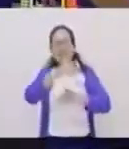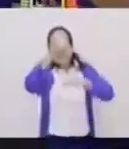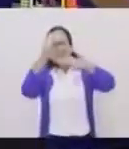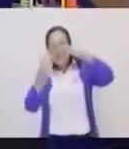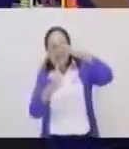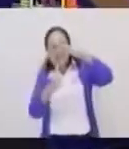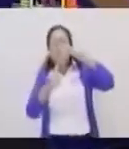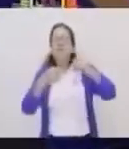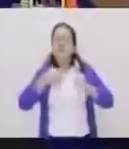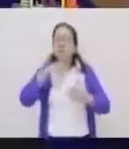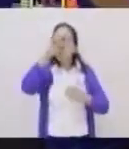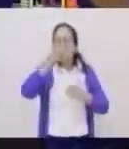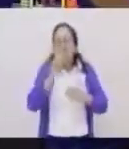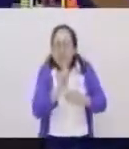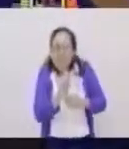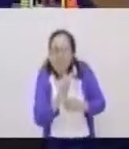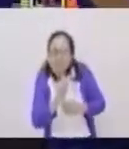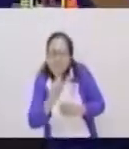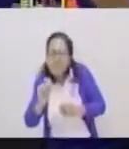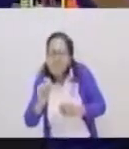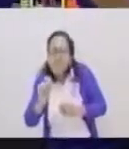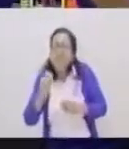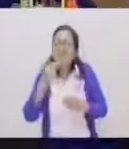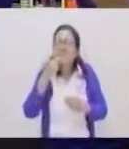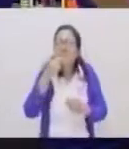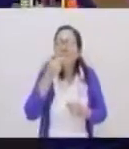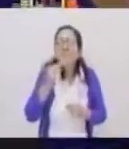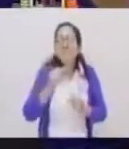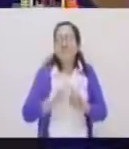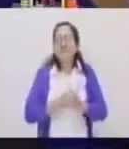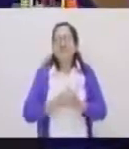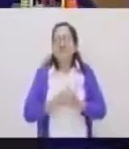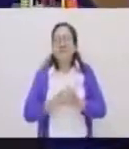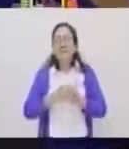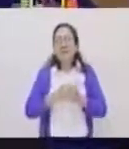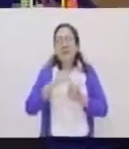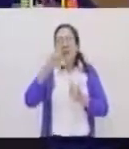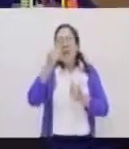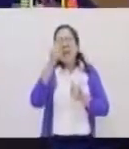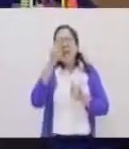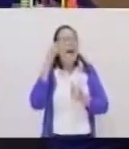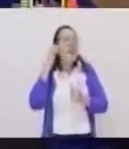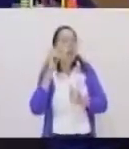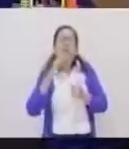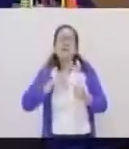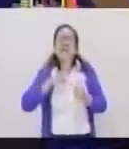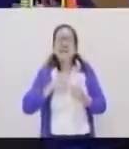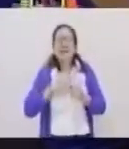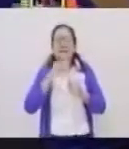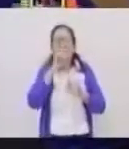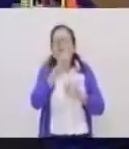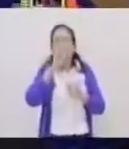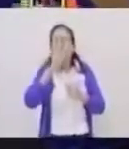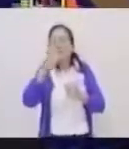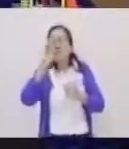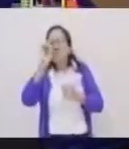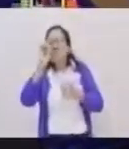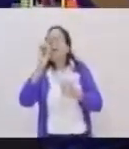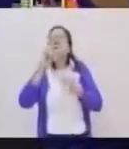En la parte de acá, yo puedo marcar y puedo decir que de largo el pizarrón